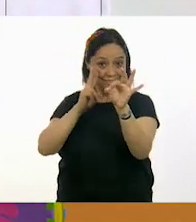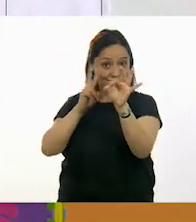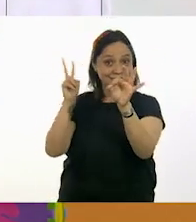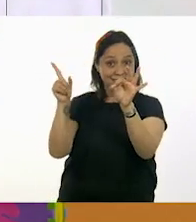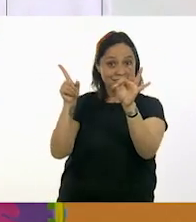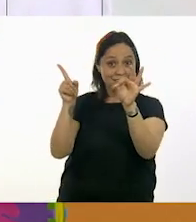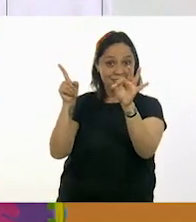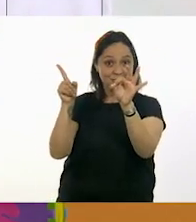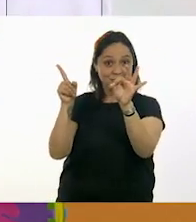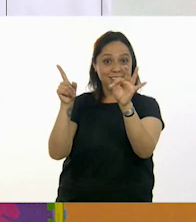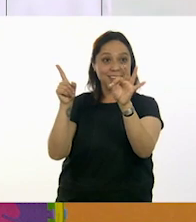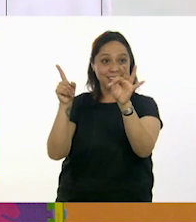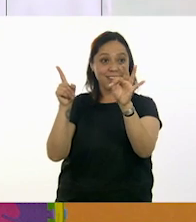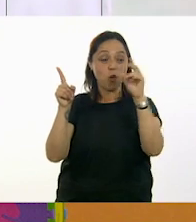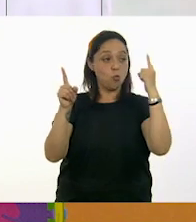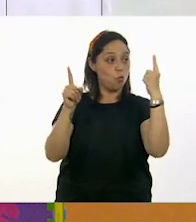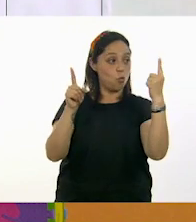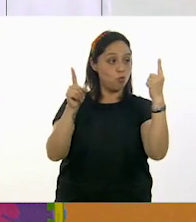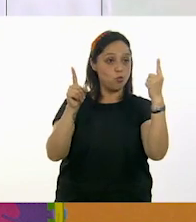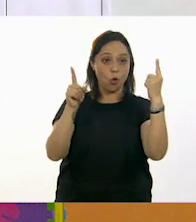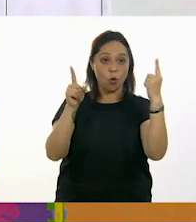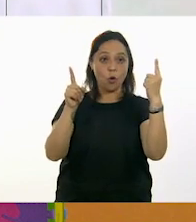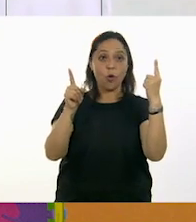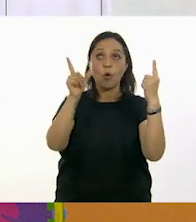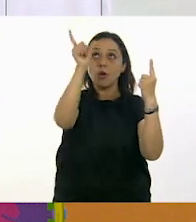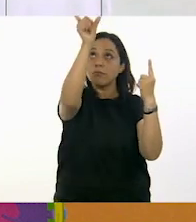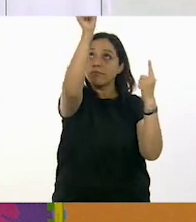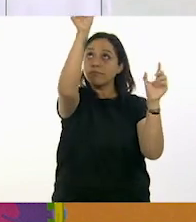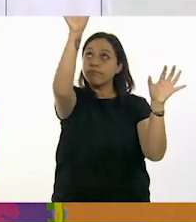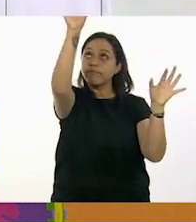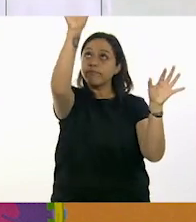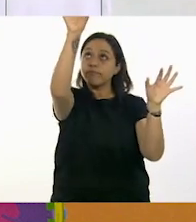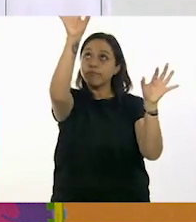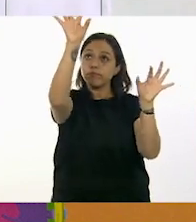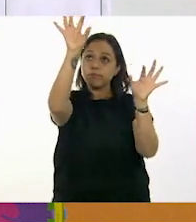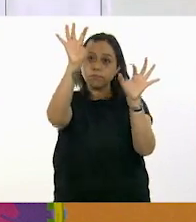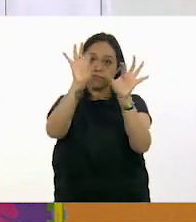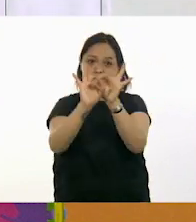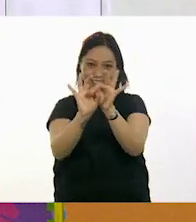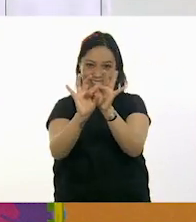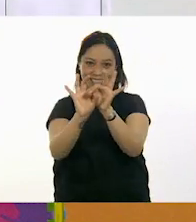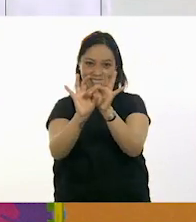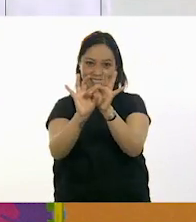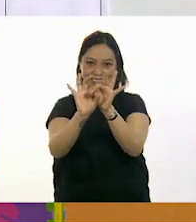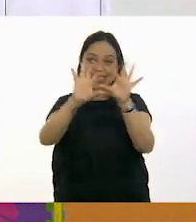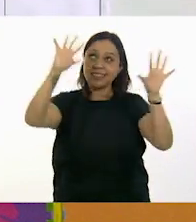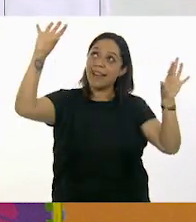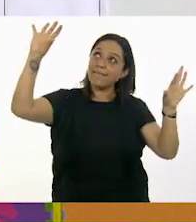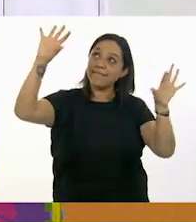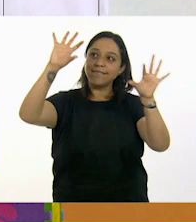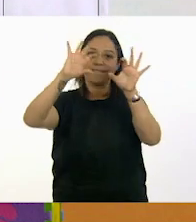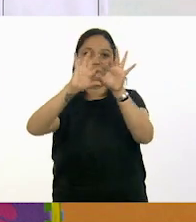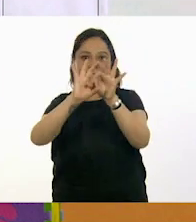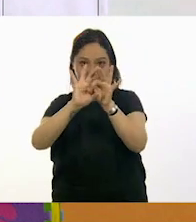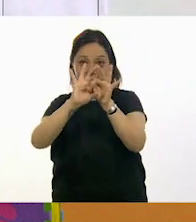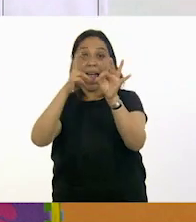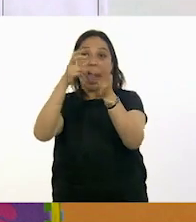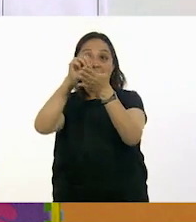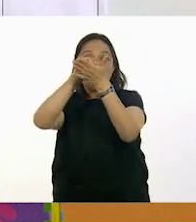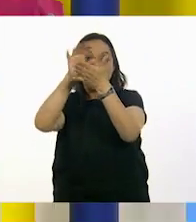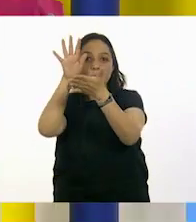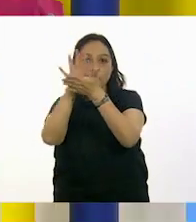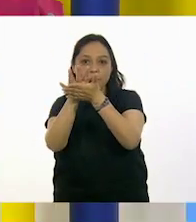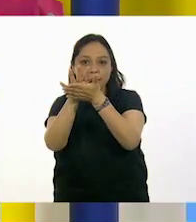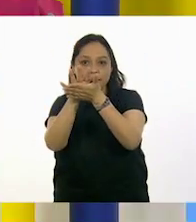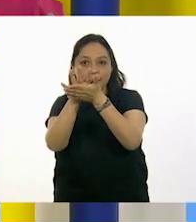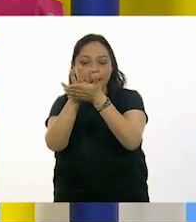es la fila. El número 1 y aquí donde se cruzan la columna y la fila, aquí lo voy a poner. Sí, exacto. Vamos a colocar el fruto, el